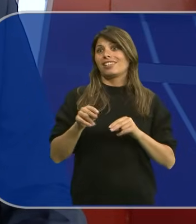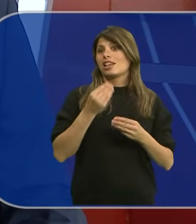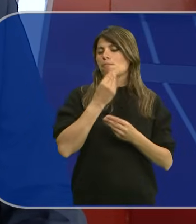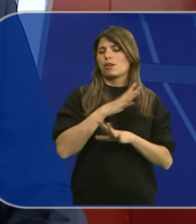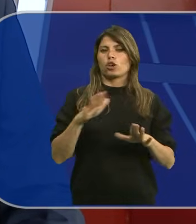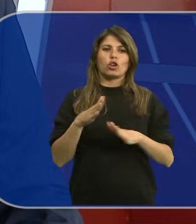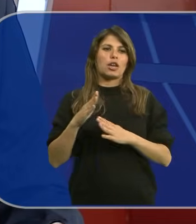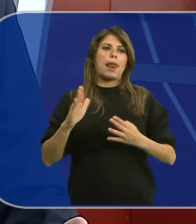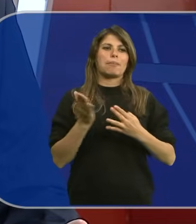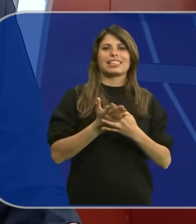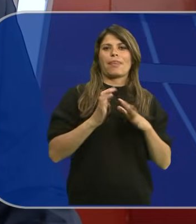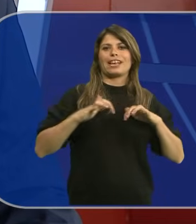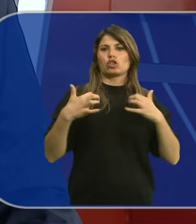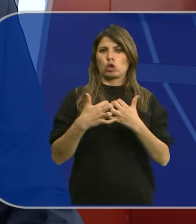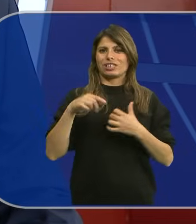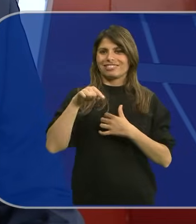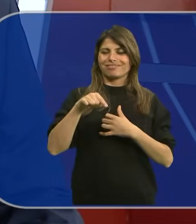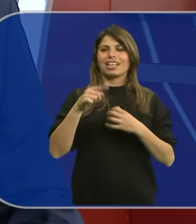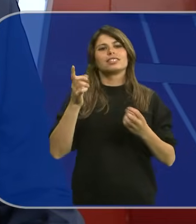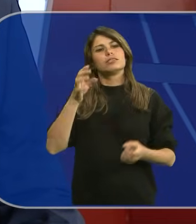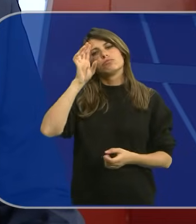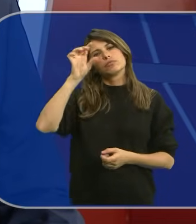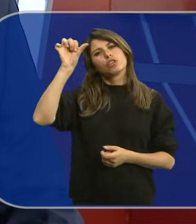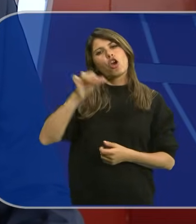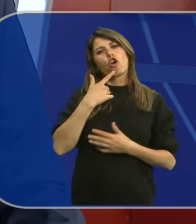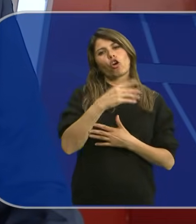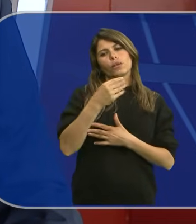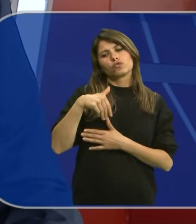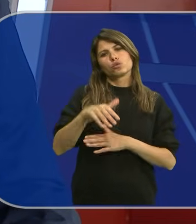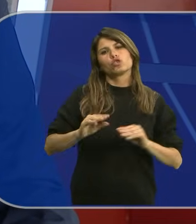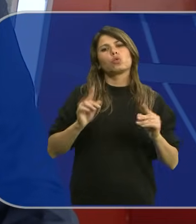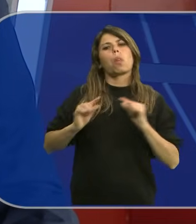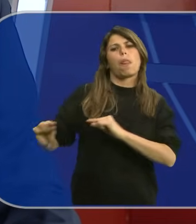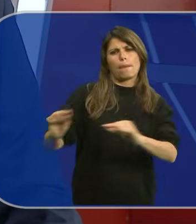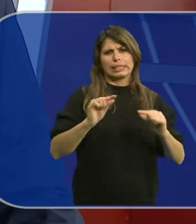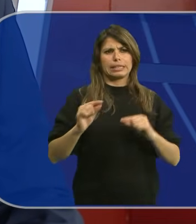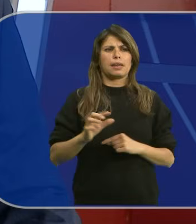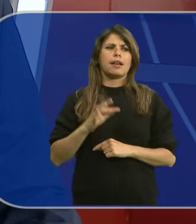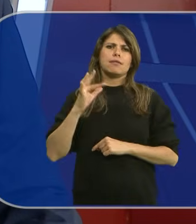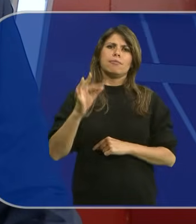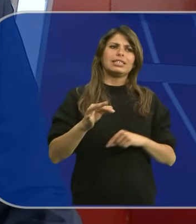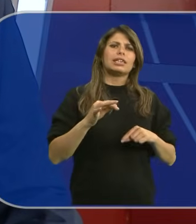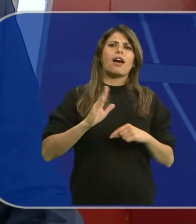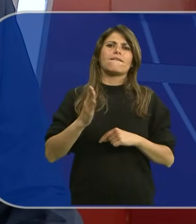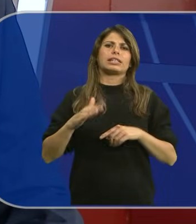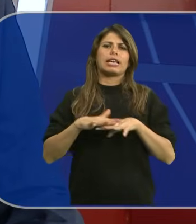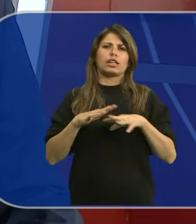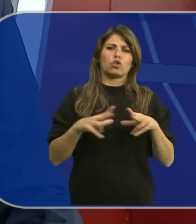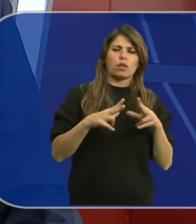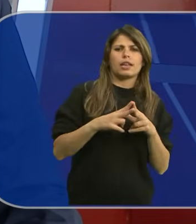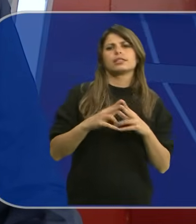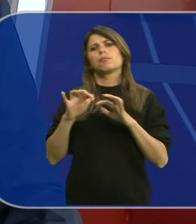el hemiciclo de nuestras Cortes. Allí hemos escuchado a nuestros jóvenes debatir sobre su futuro y sobre la preponderancia de las redes sociales frente